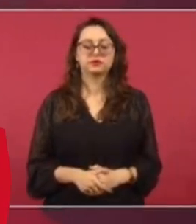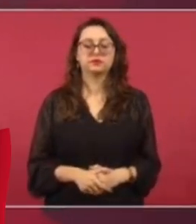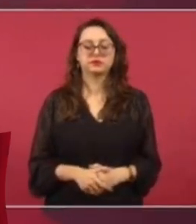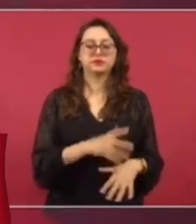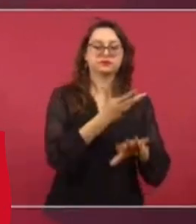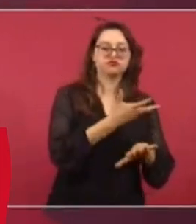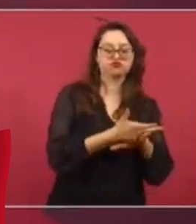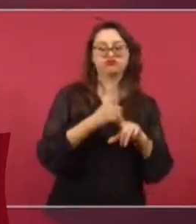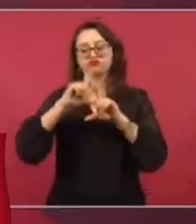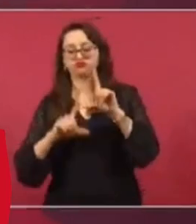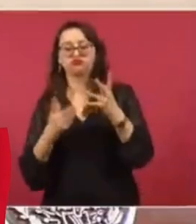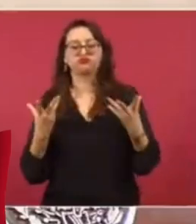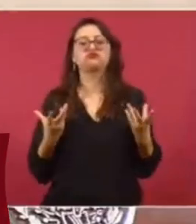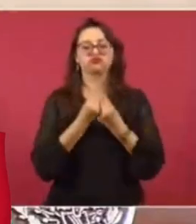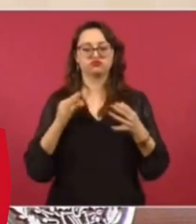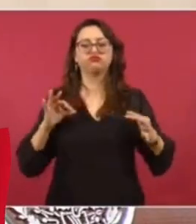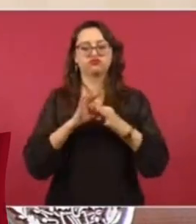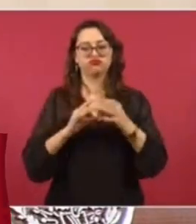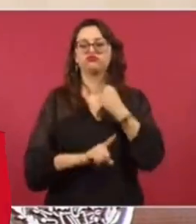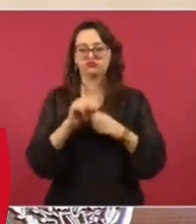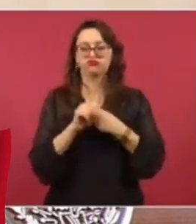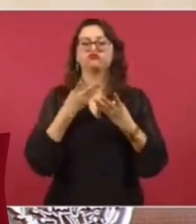a encontrar juntos soluciones